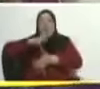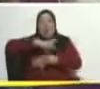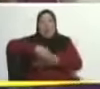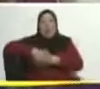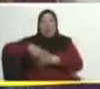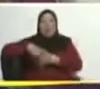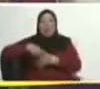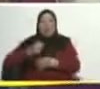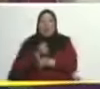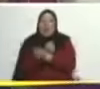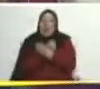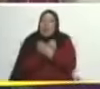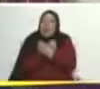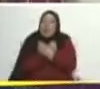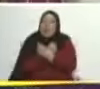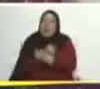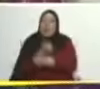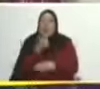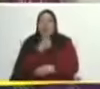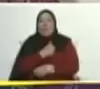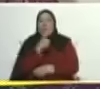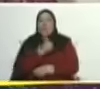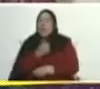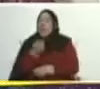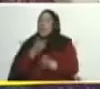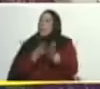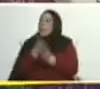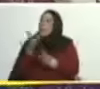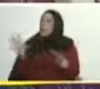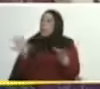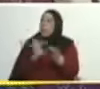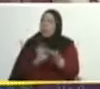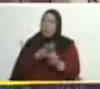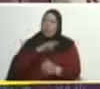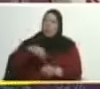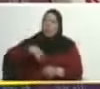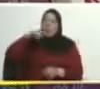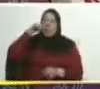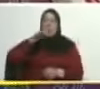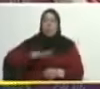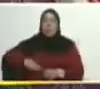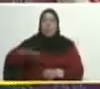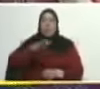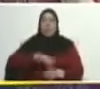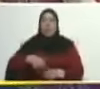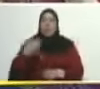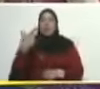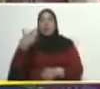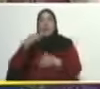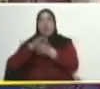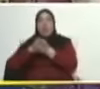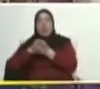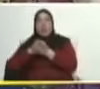Con mucho amor, con mucha pasión, sigamos uniendo a nuestros pueblos. Quedan 3 compañeros,